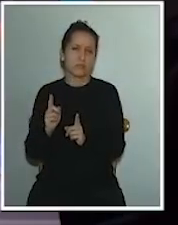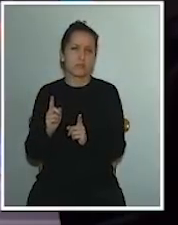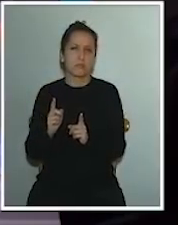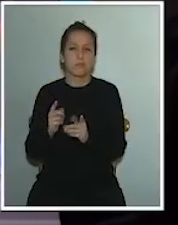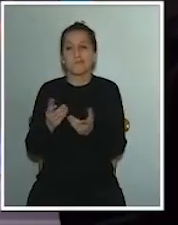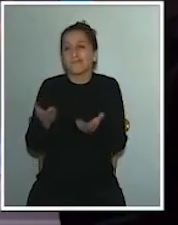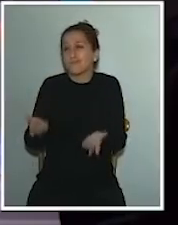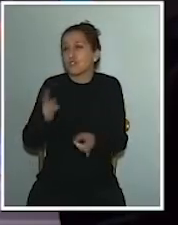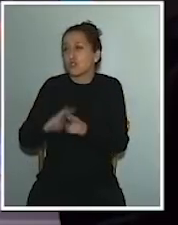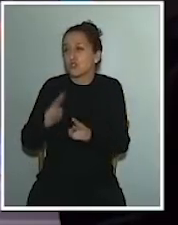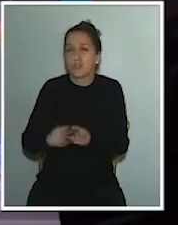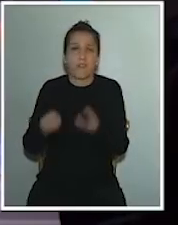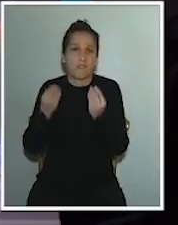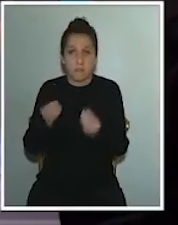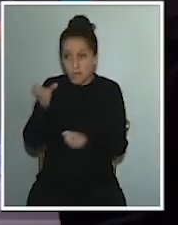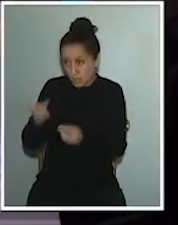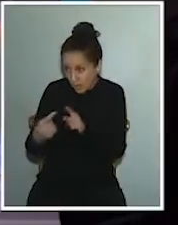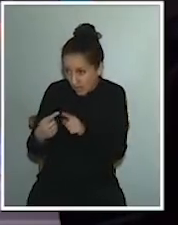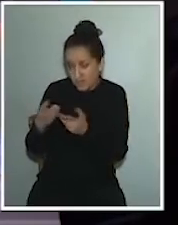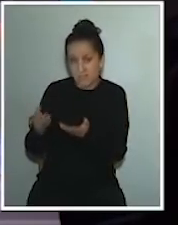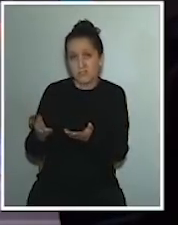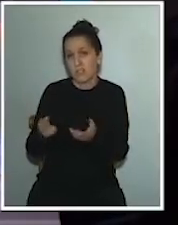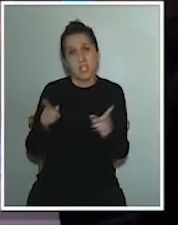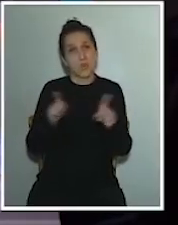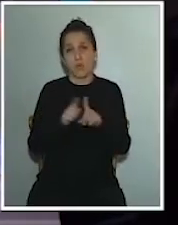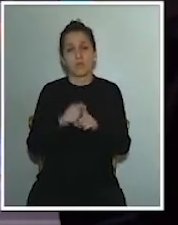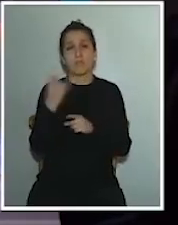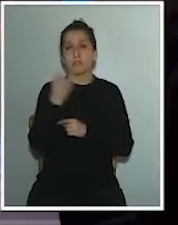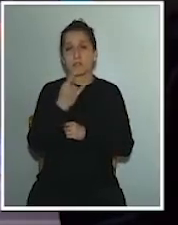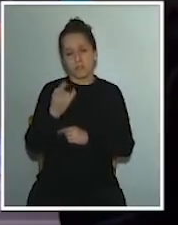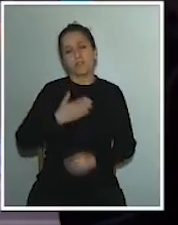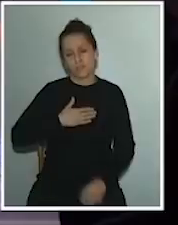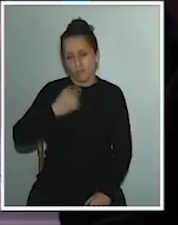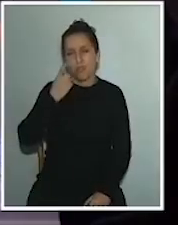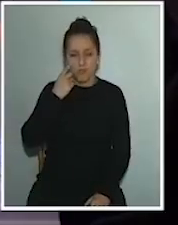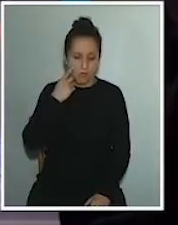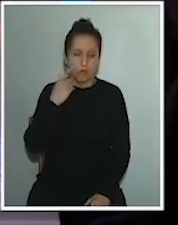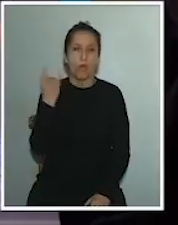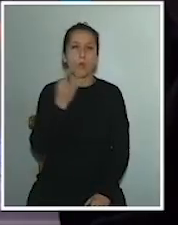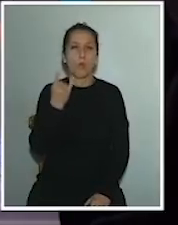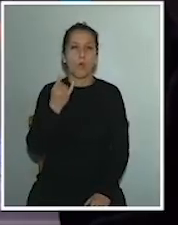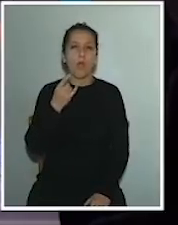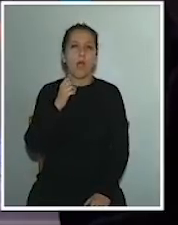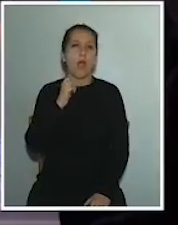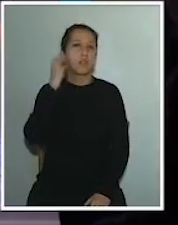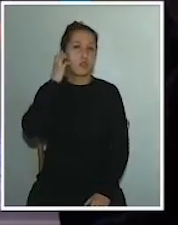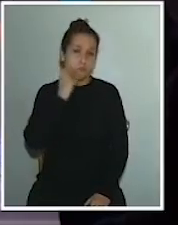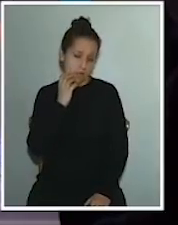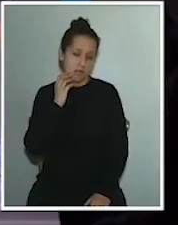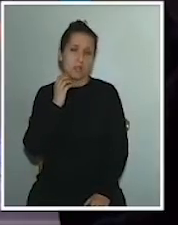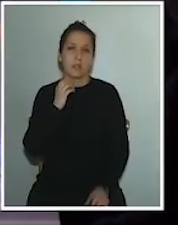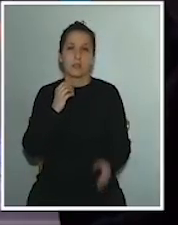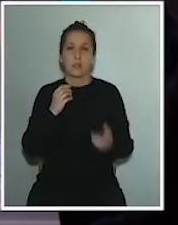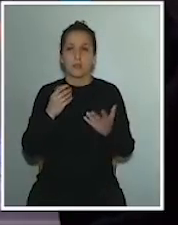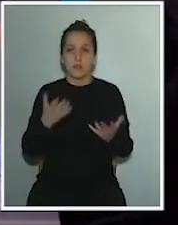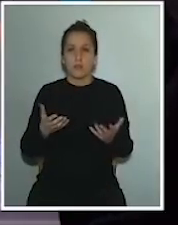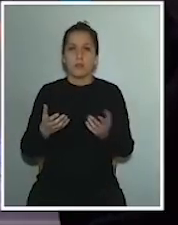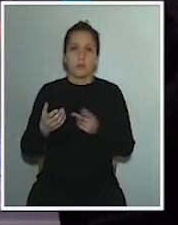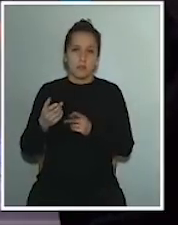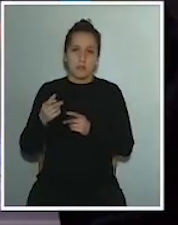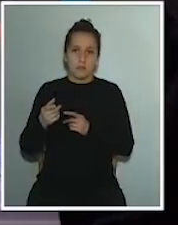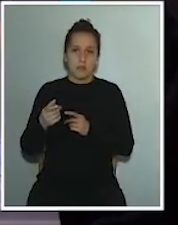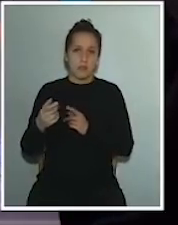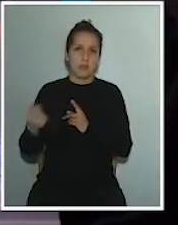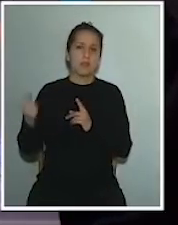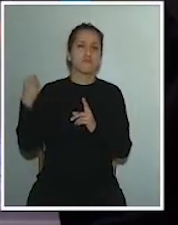la solución adecuada a la persona lo mismo con las universidades Yo también conozco lo anunciar tu lugar Ya conozco bien ahí me golpearon tú esa lista de defenderme y se